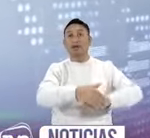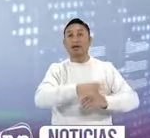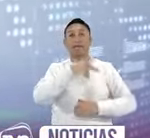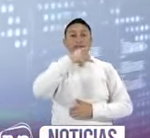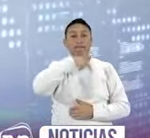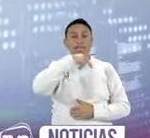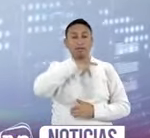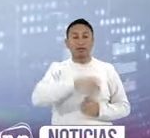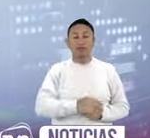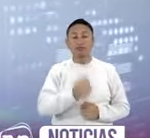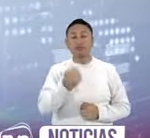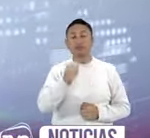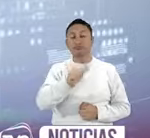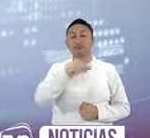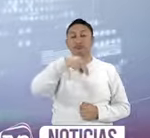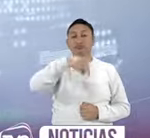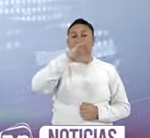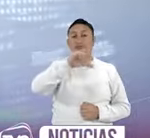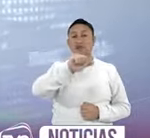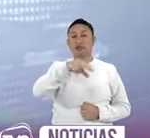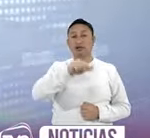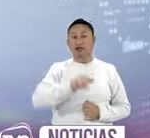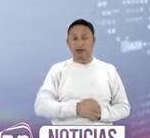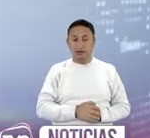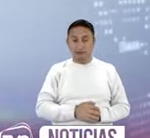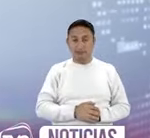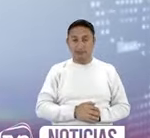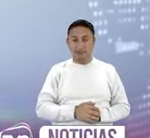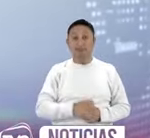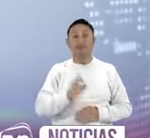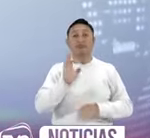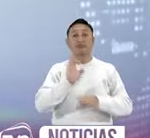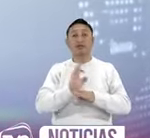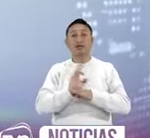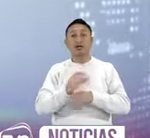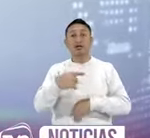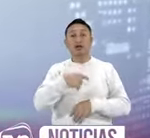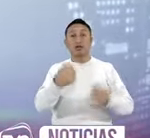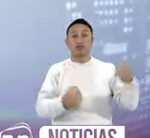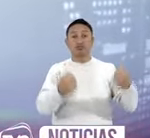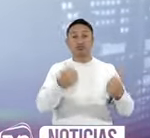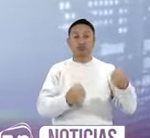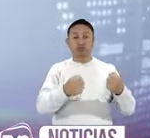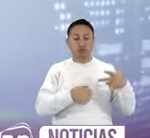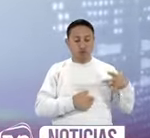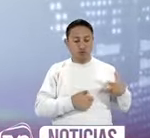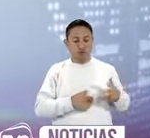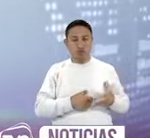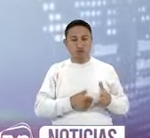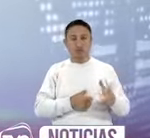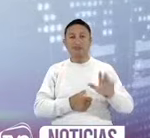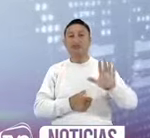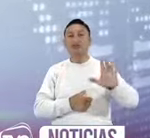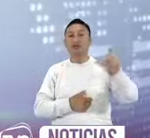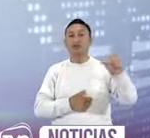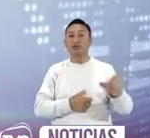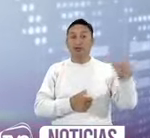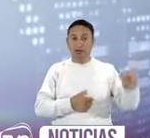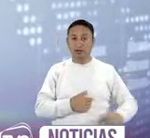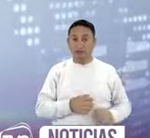Ana, provincia de Manabí. Según testigos, en este vehículo se movilizaban 5 personas. Los